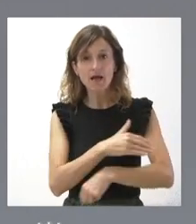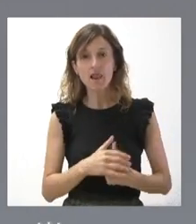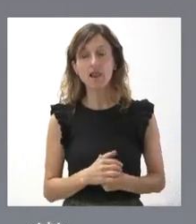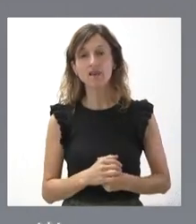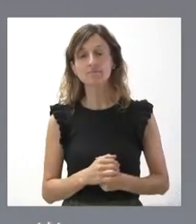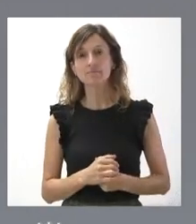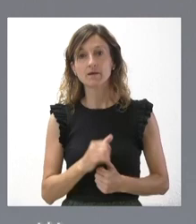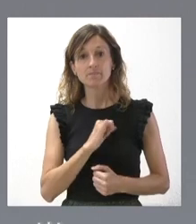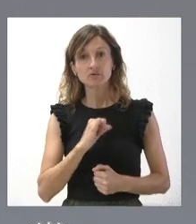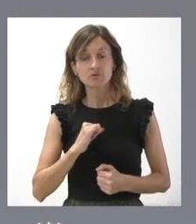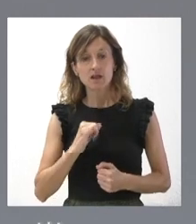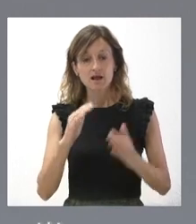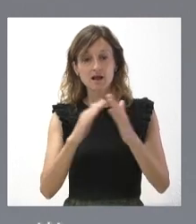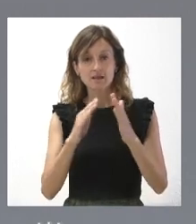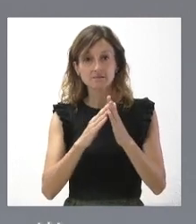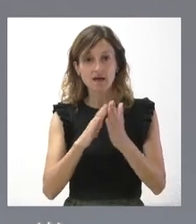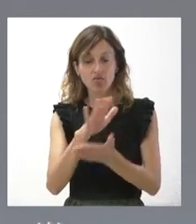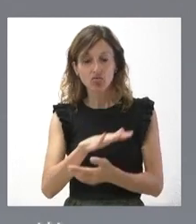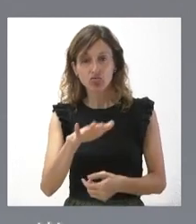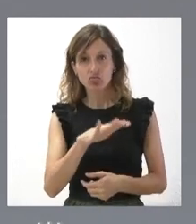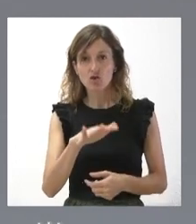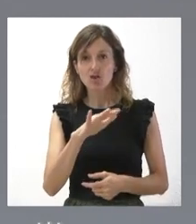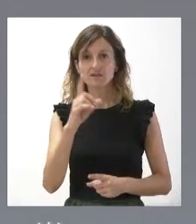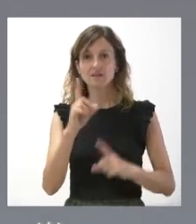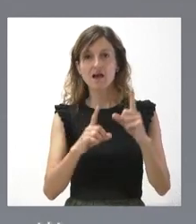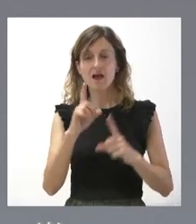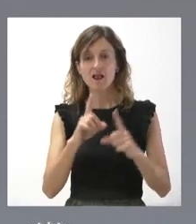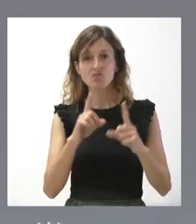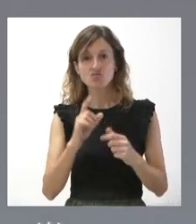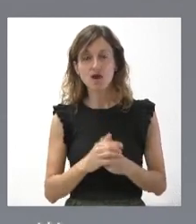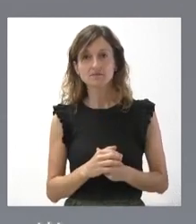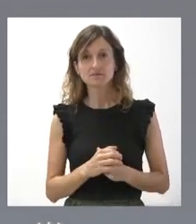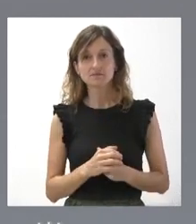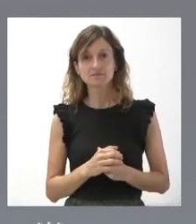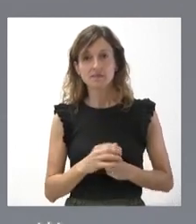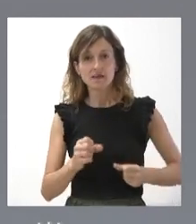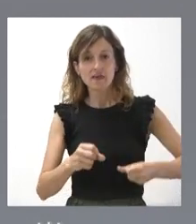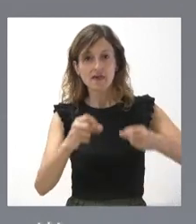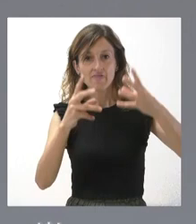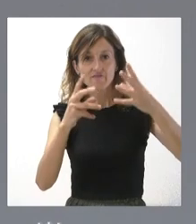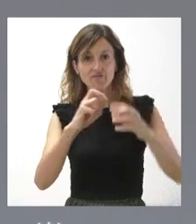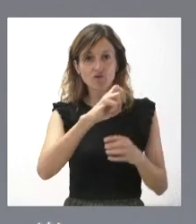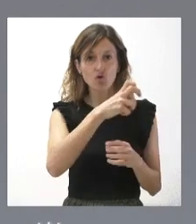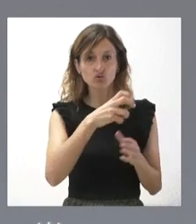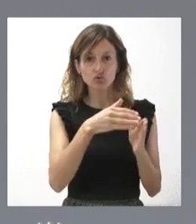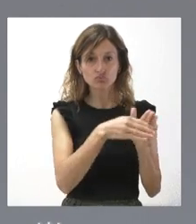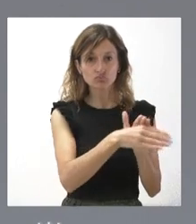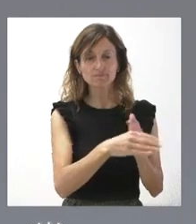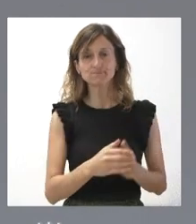Hay partes de la Casa Antonio Machado que entran en otros, que entran en otros edificios, y entonces